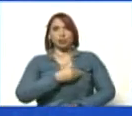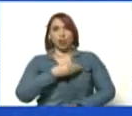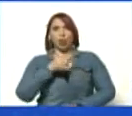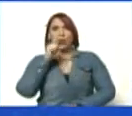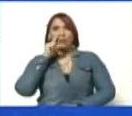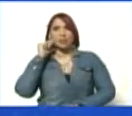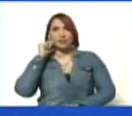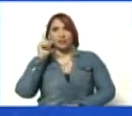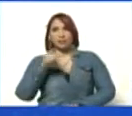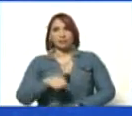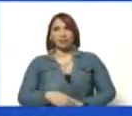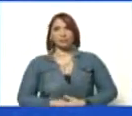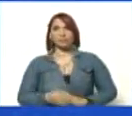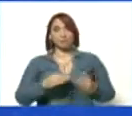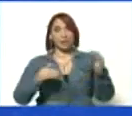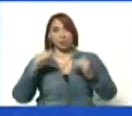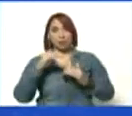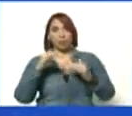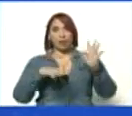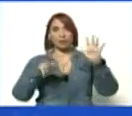la modalidad adulto, tenemos